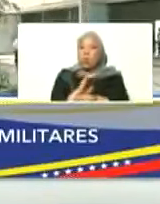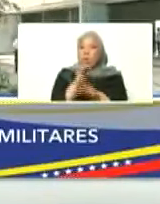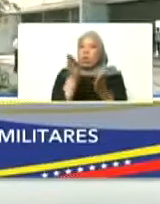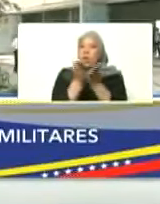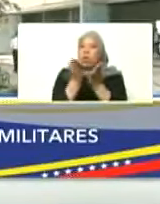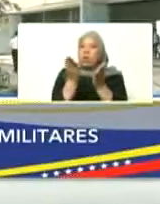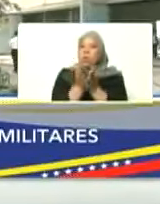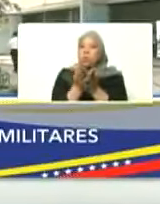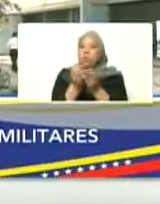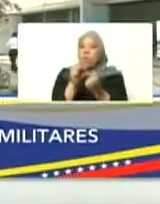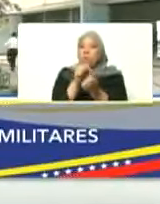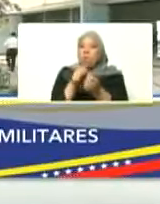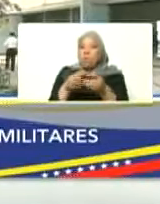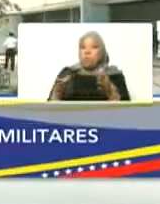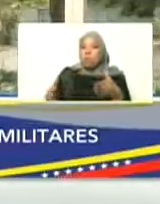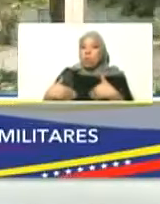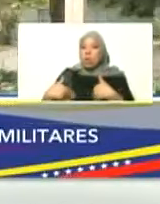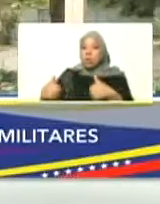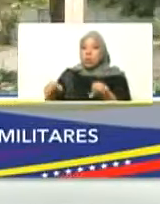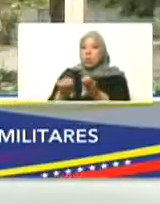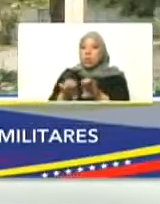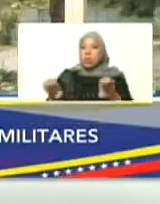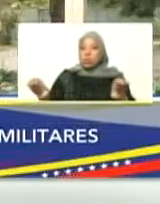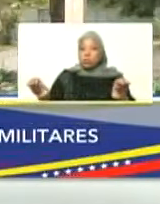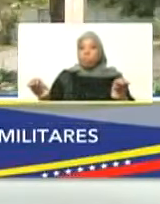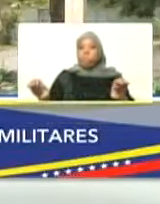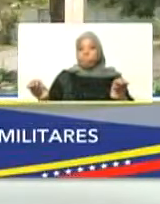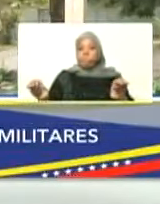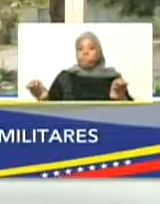instalaciones públicas de salud y de educación.